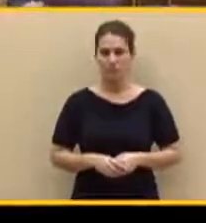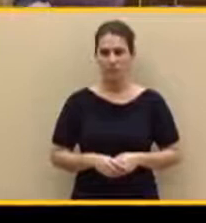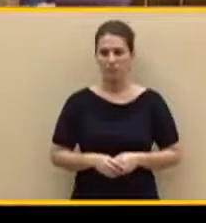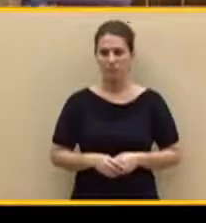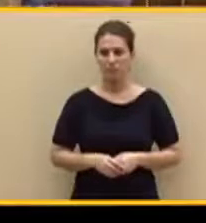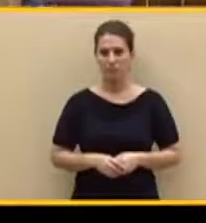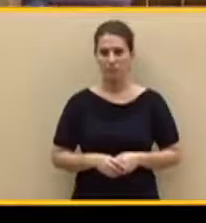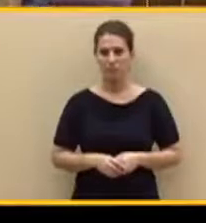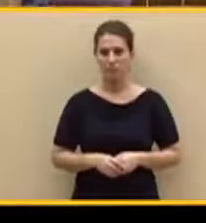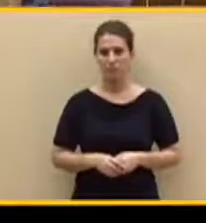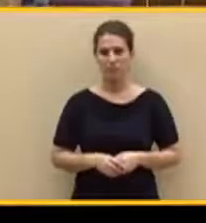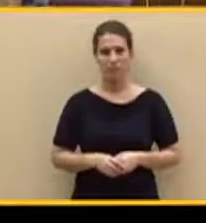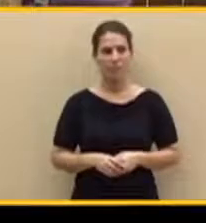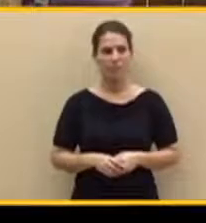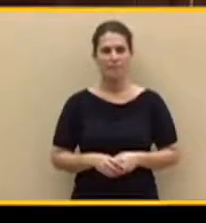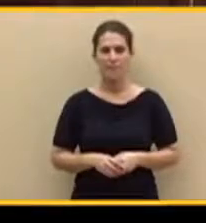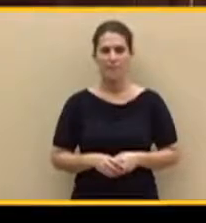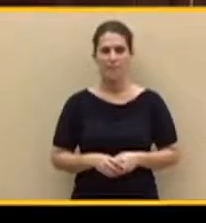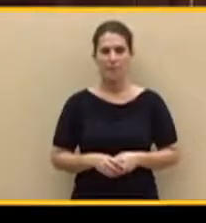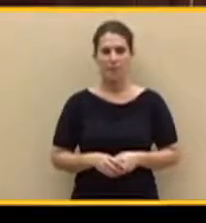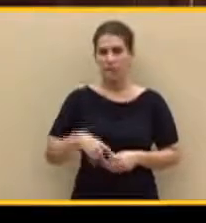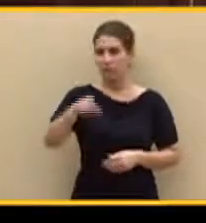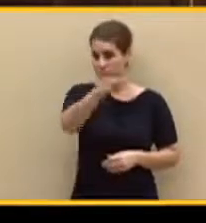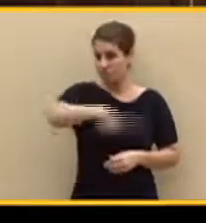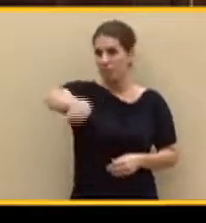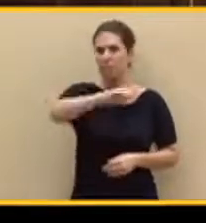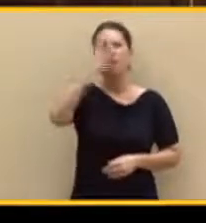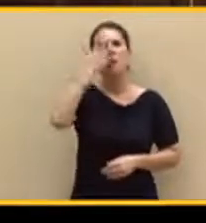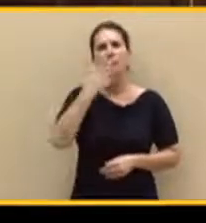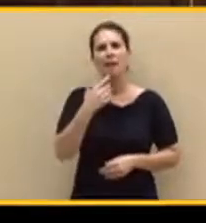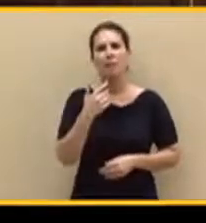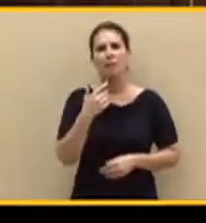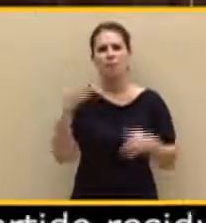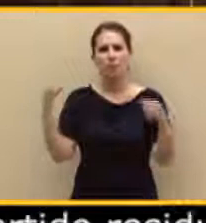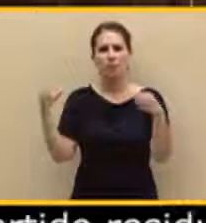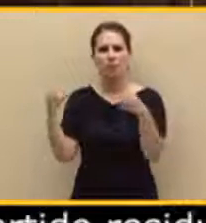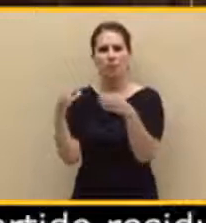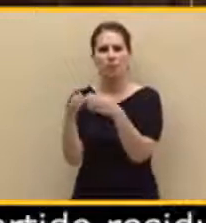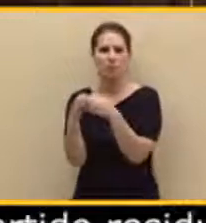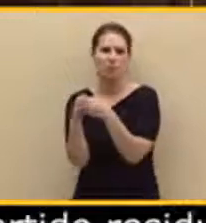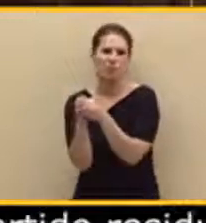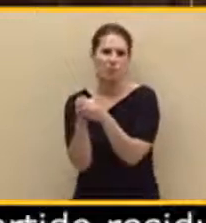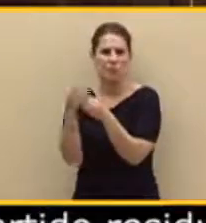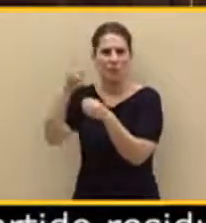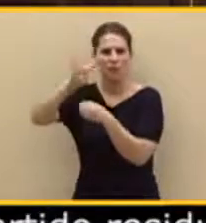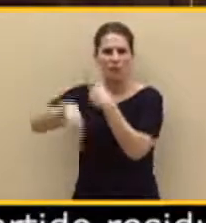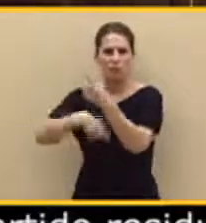Ustedes, señorías, incluso han preferido ser un partido residual en Cataluña con su españolismo rancio y con un xenófobo confeso